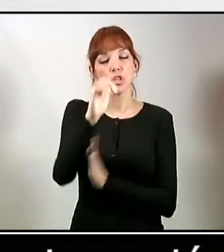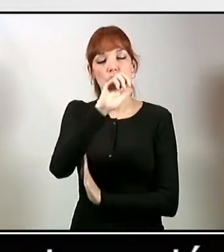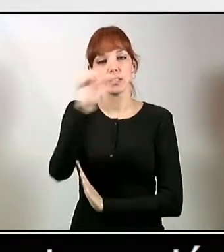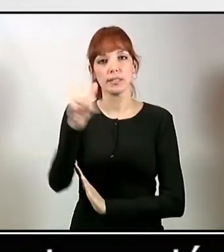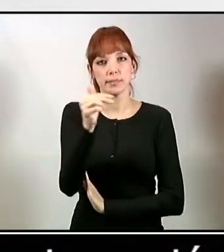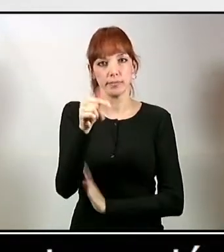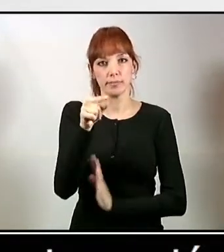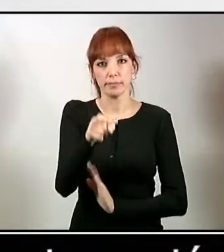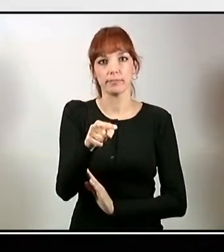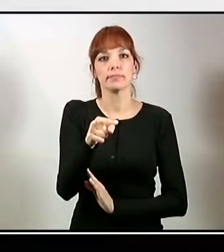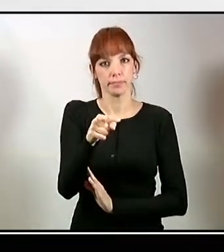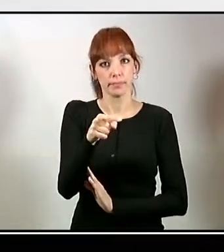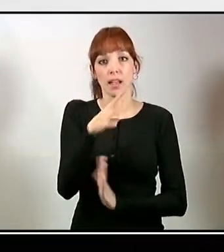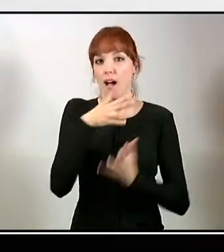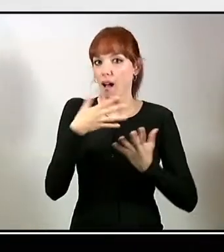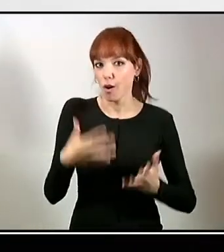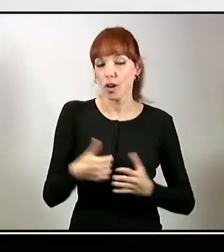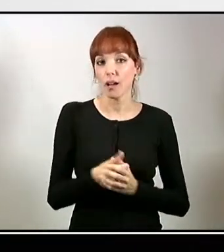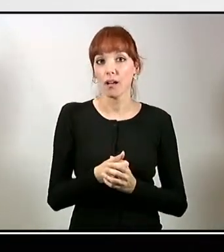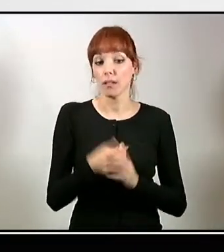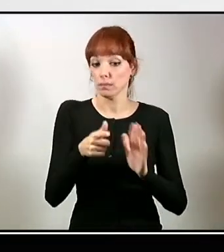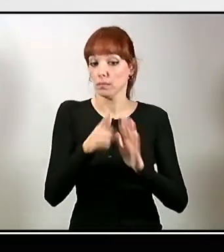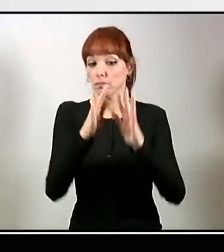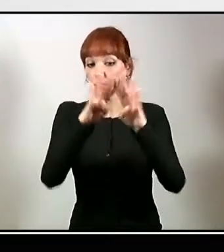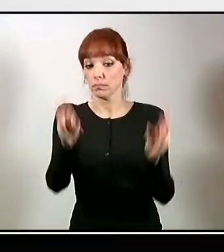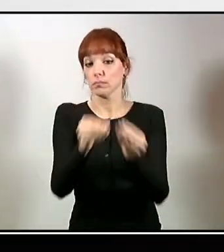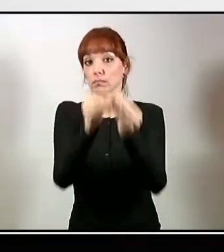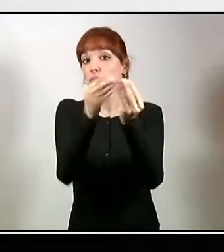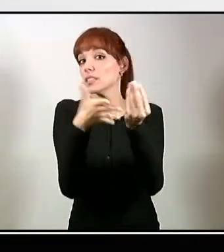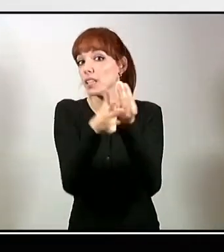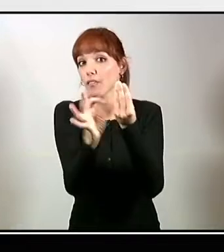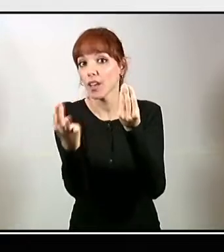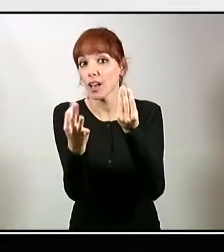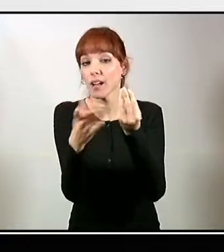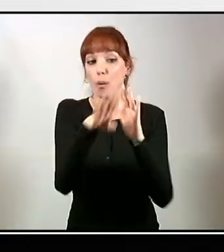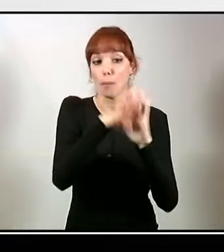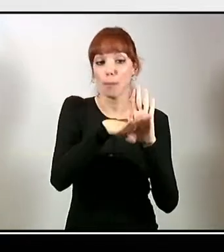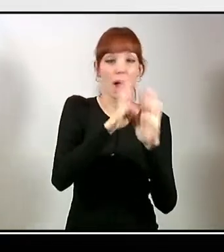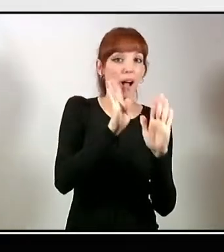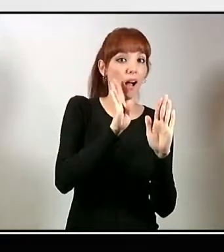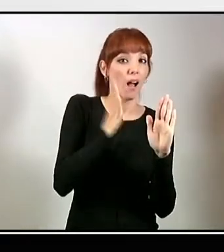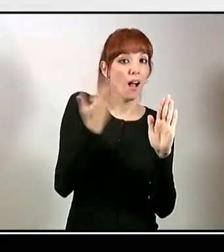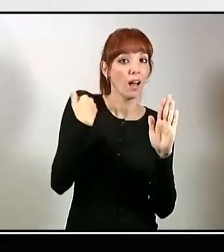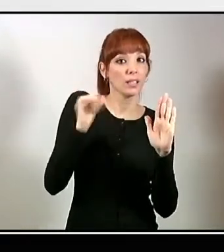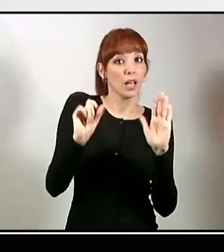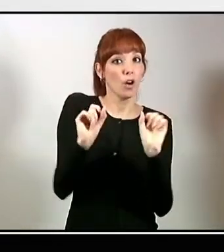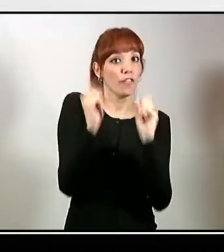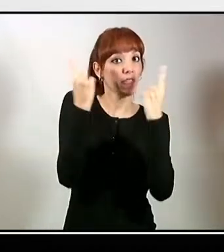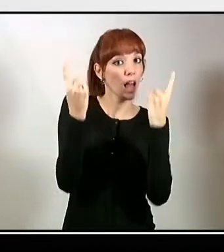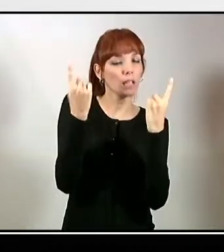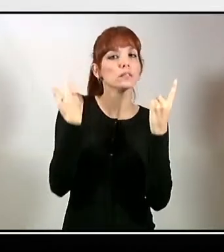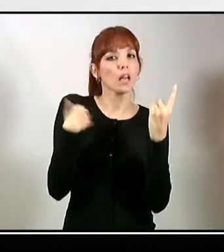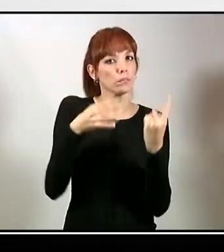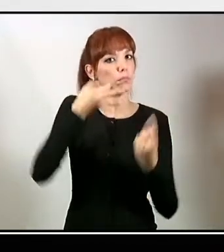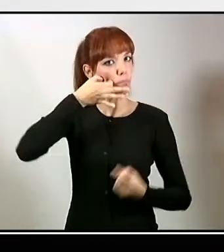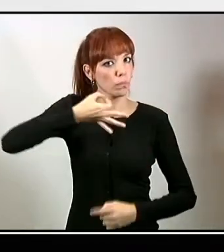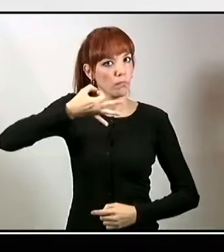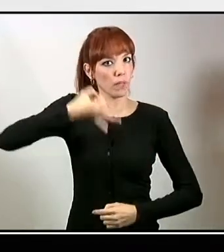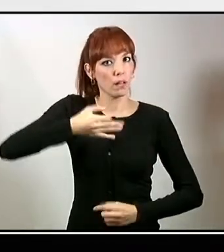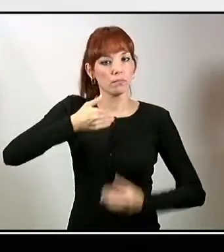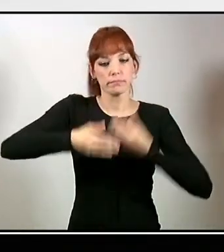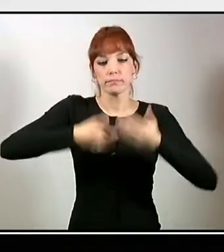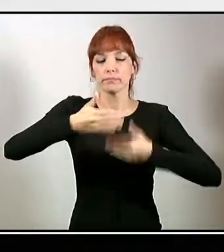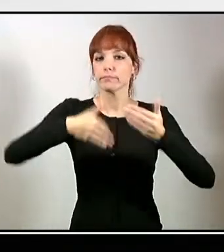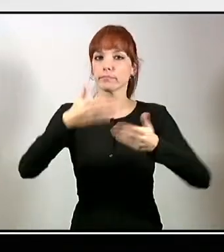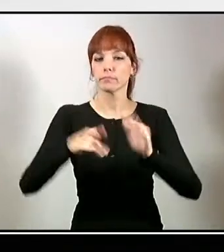que quiere decir que el plan de infraestructuras educativas que en su día se aprobó se está ejecutando y marcha